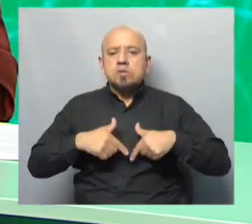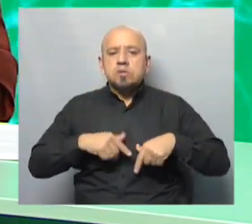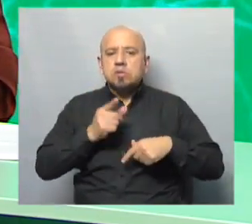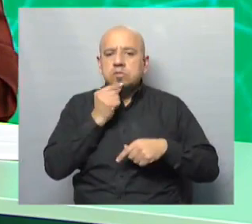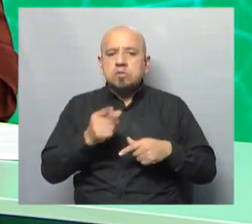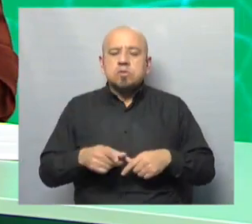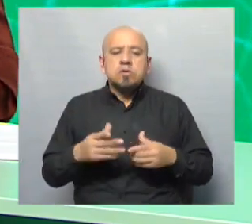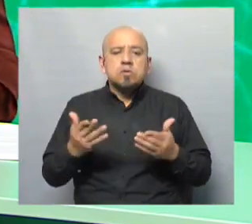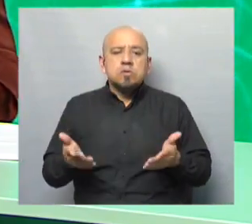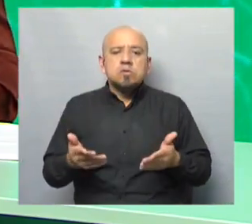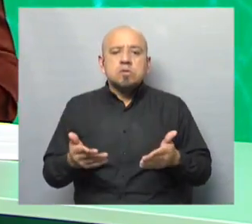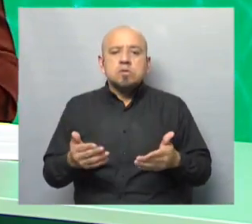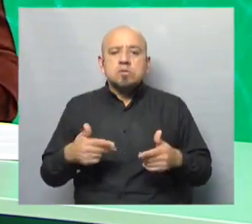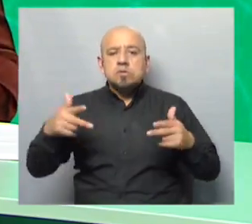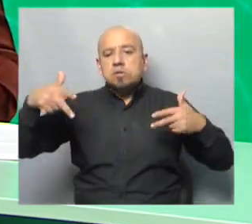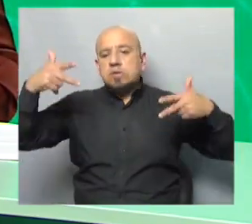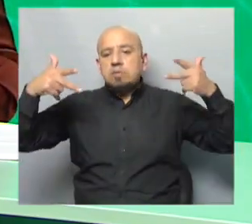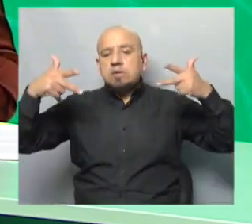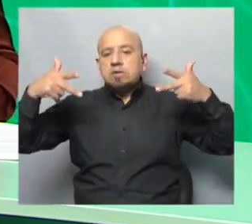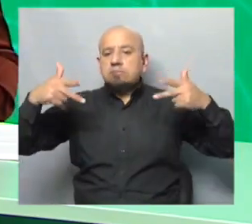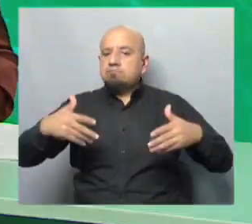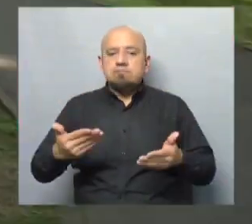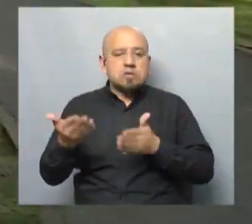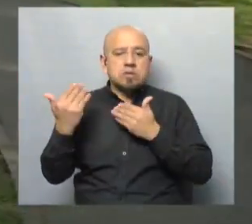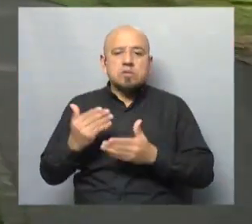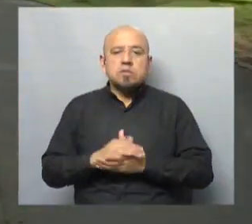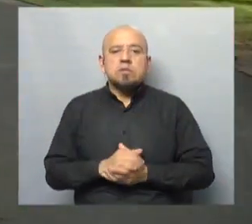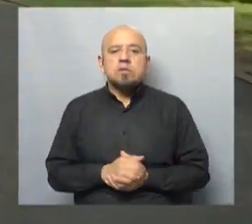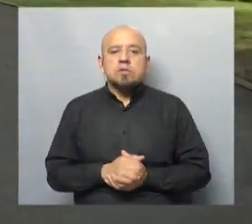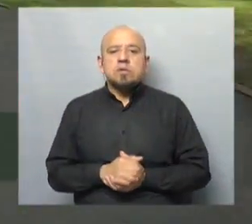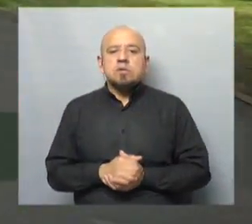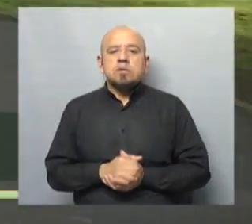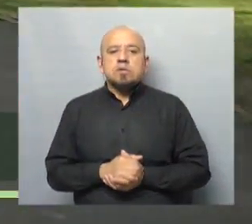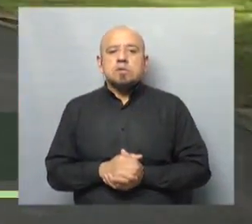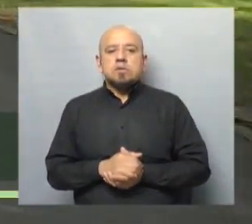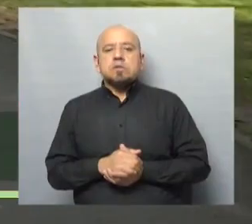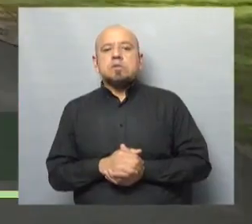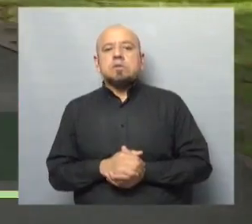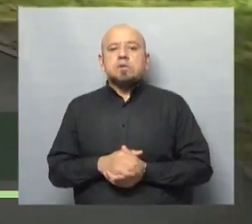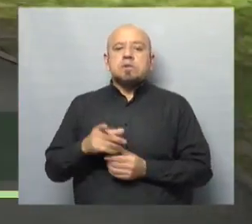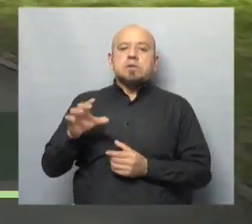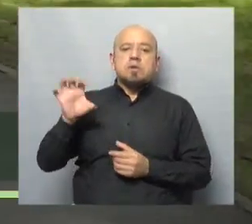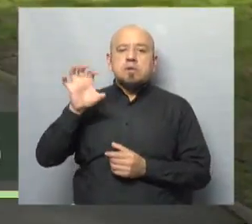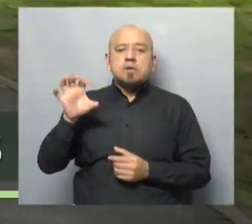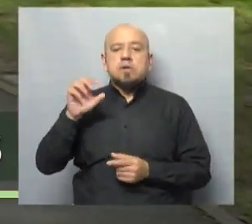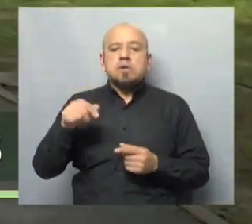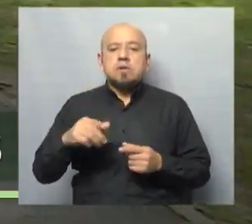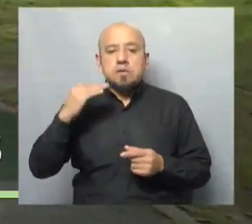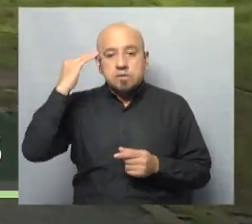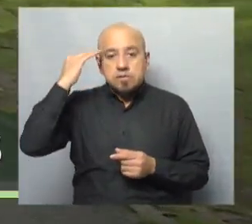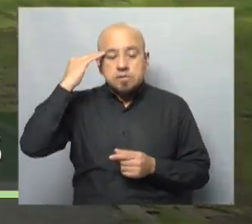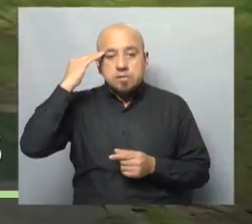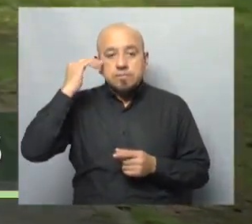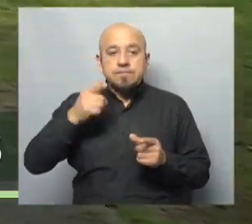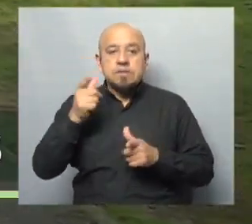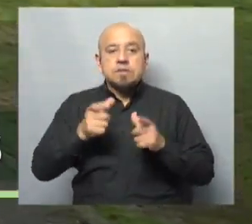interior quitó cámaras de la zona ubicado en el parque ba ferreira del cerro el memorial que recuerda a los